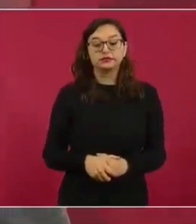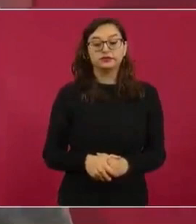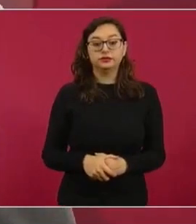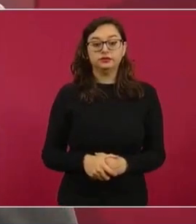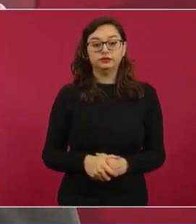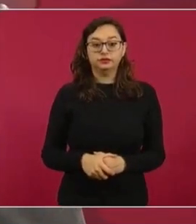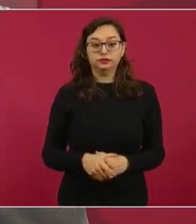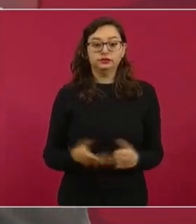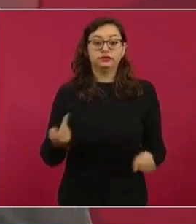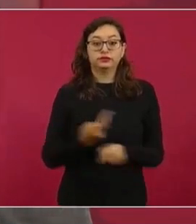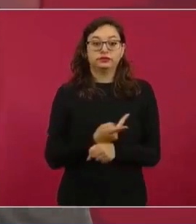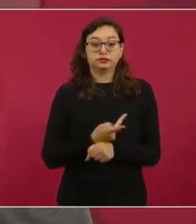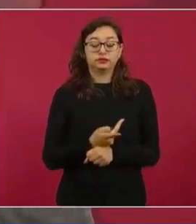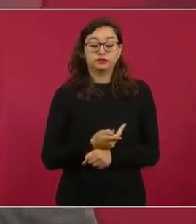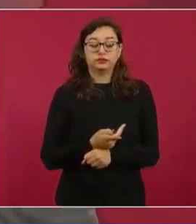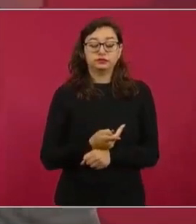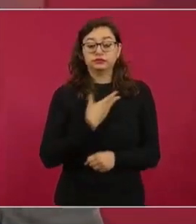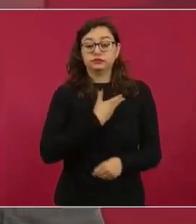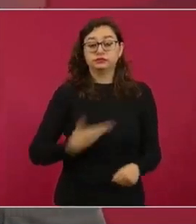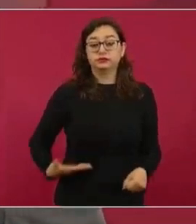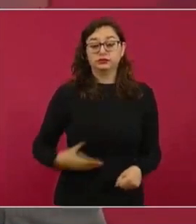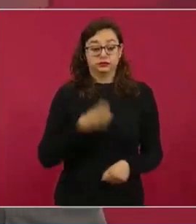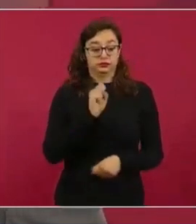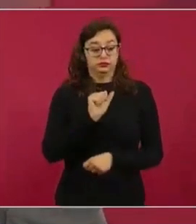se aplaudía a Salinas.